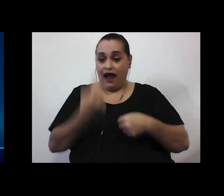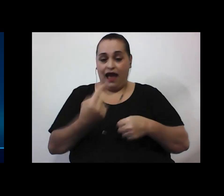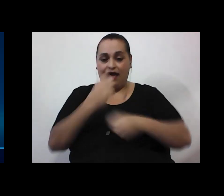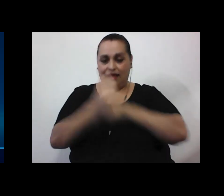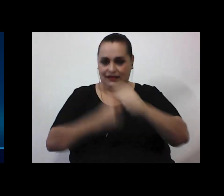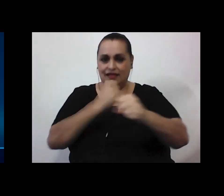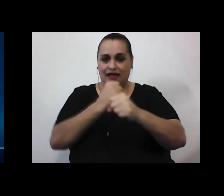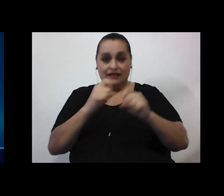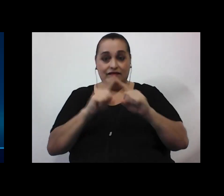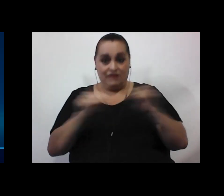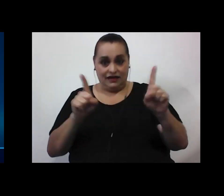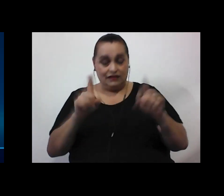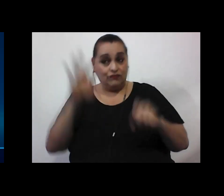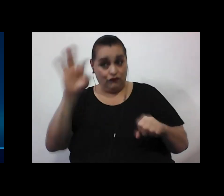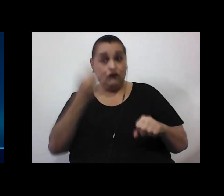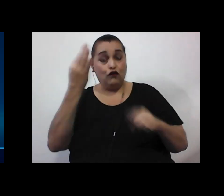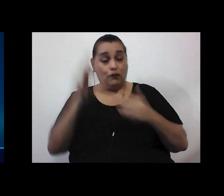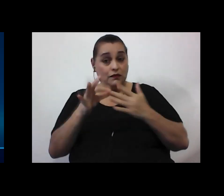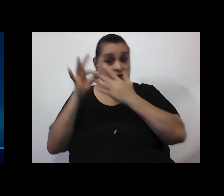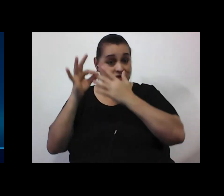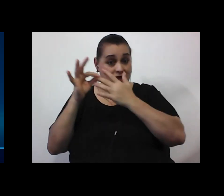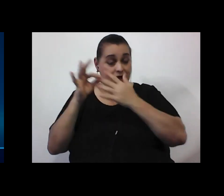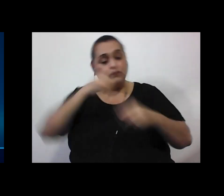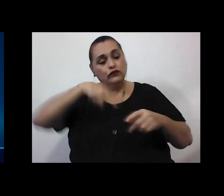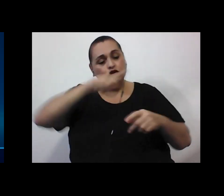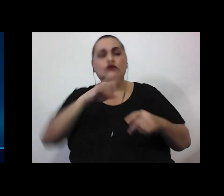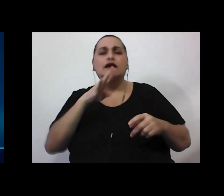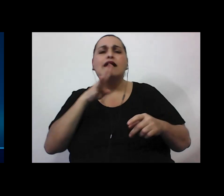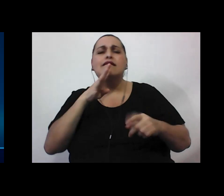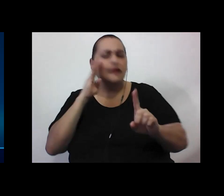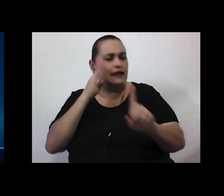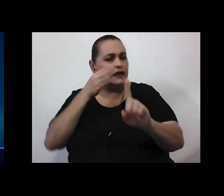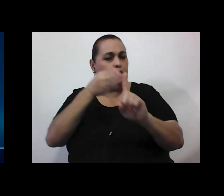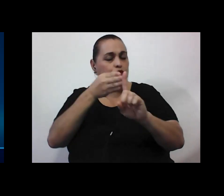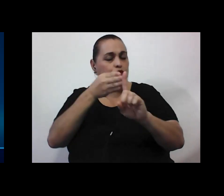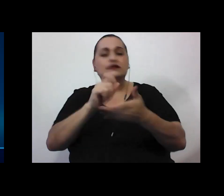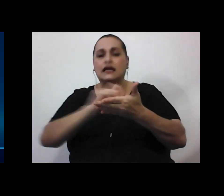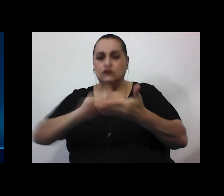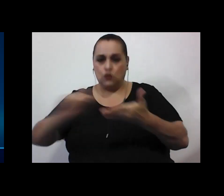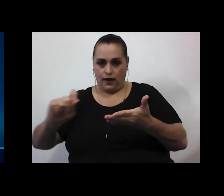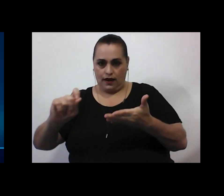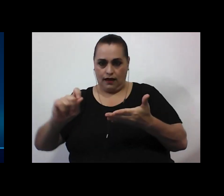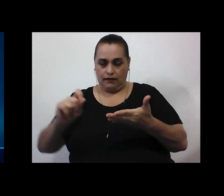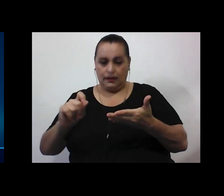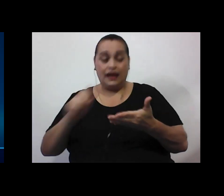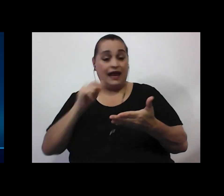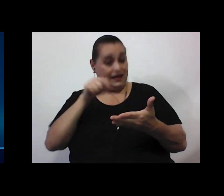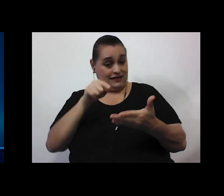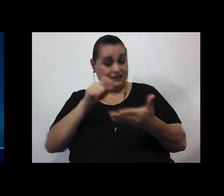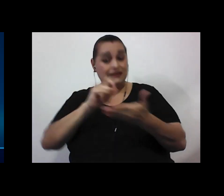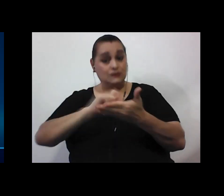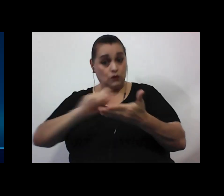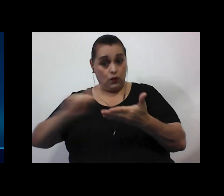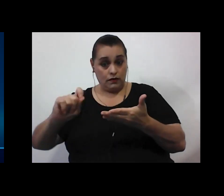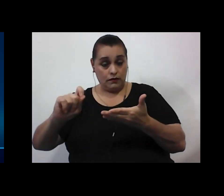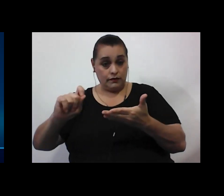De manera particular, nos centraremos en primaria, porque ese es